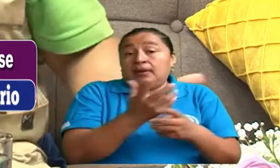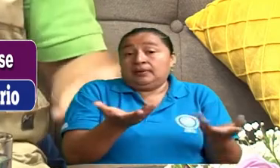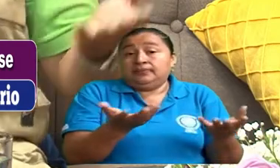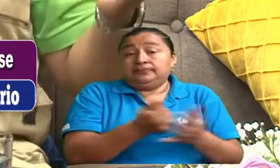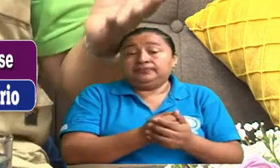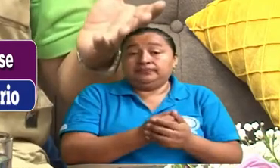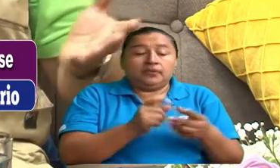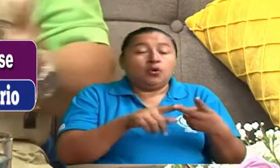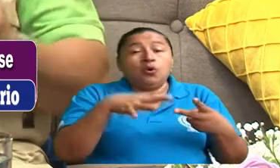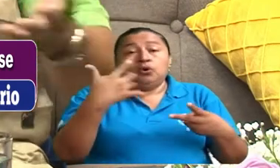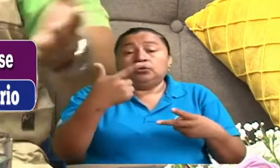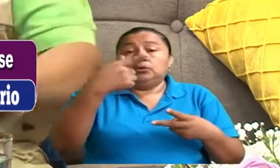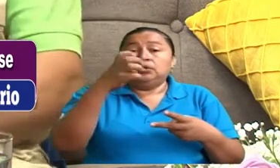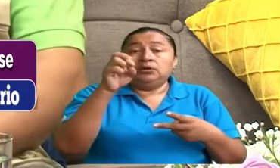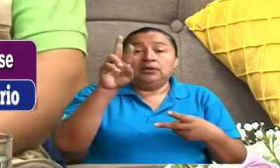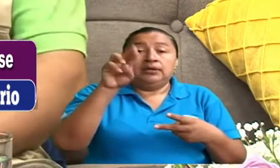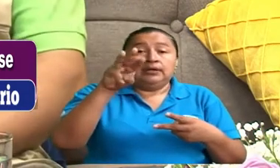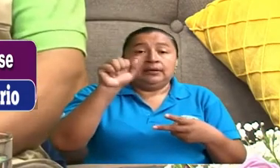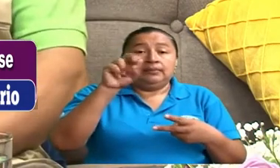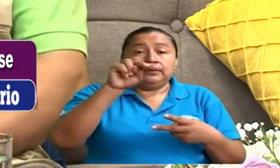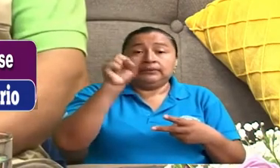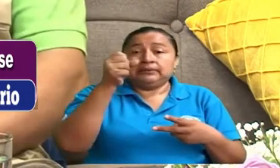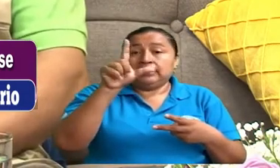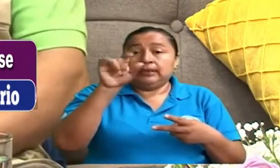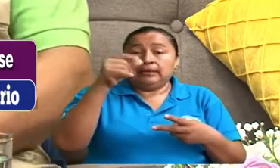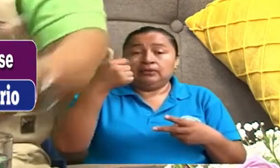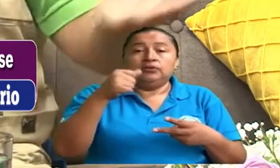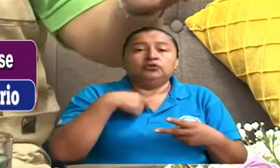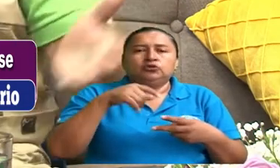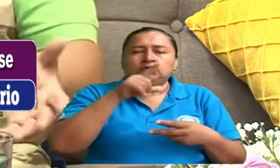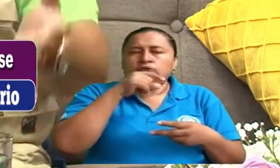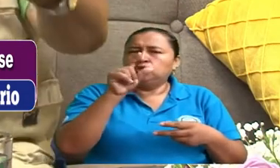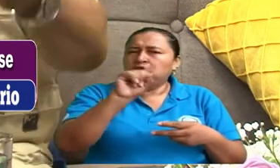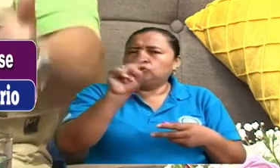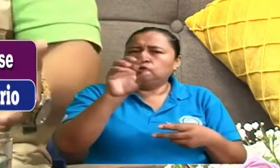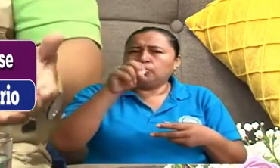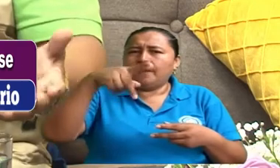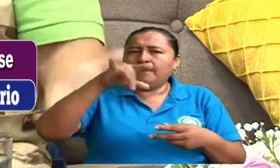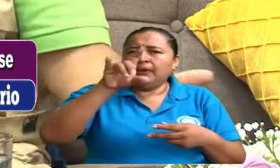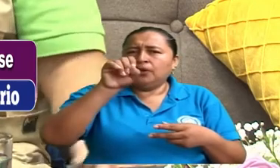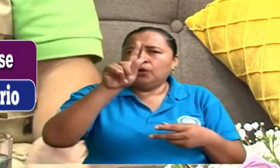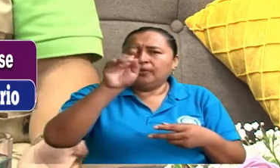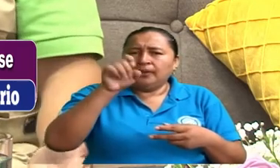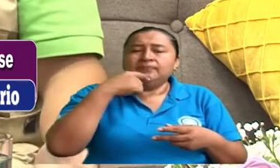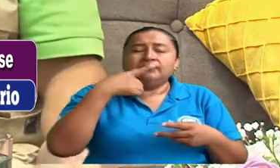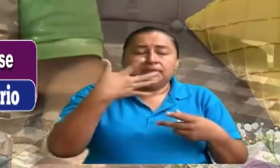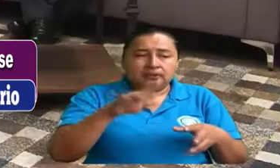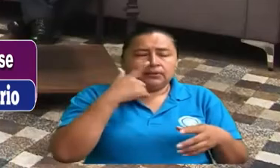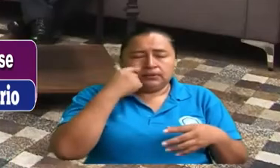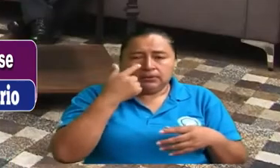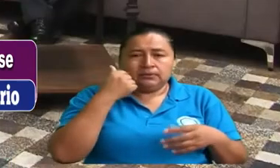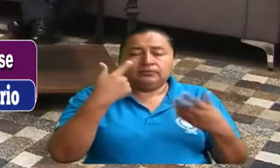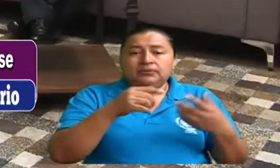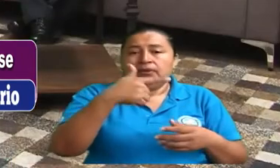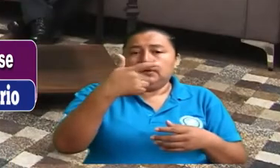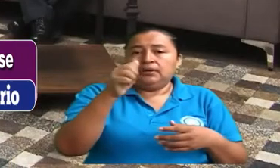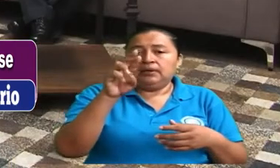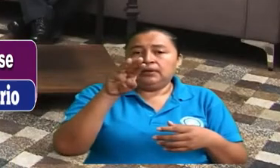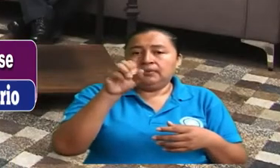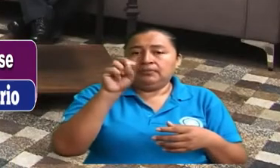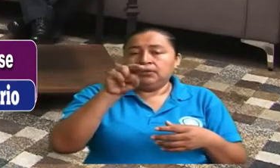Germán Salgado, alias el Sopilote. ¿Ya? ¿Usted lo conoce el nombre por nombre? No, claro. Germán Salgado, alias